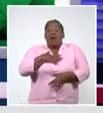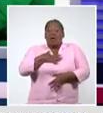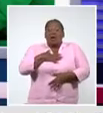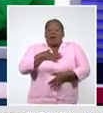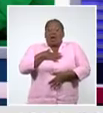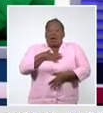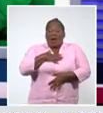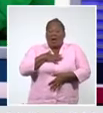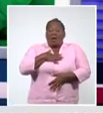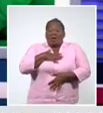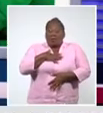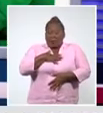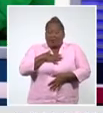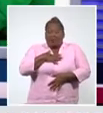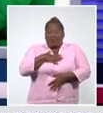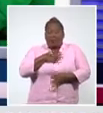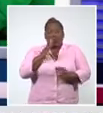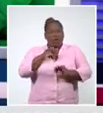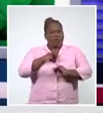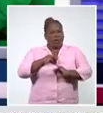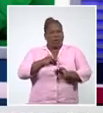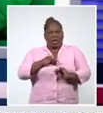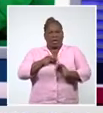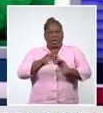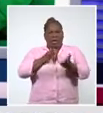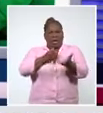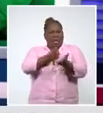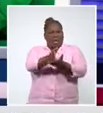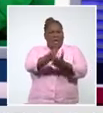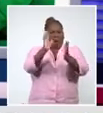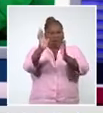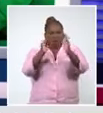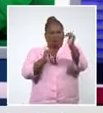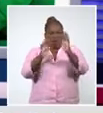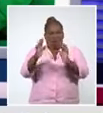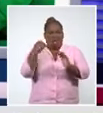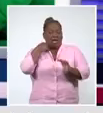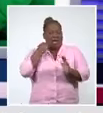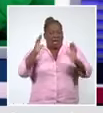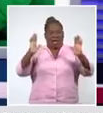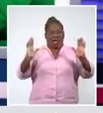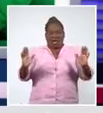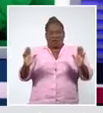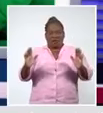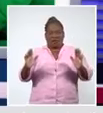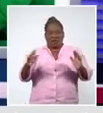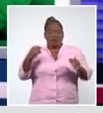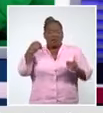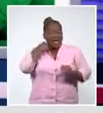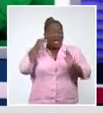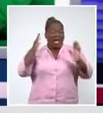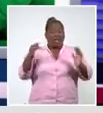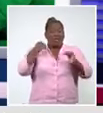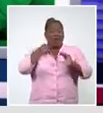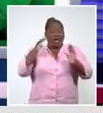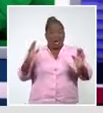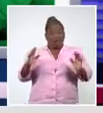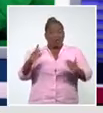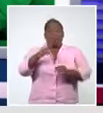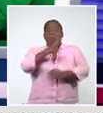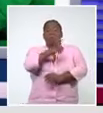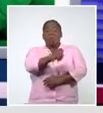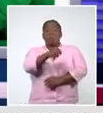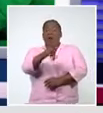lineal, esto no es tan absoluto. Todos los años nos vacunamos contra los virus de la influenza, que da el cuadro